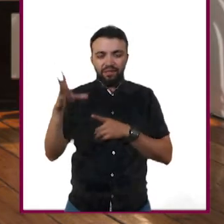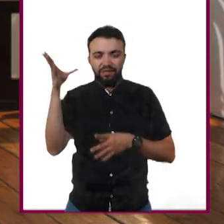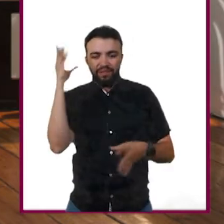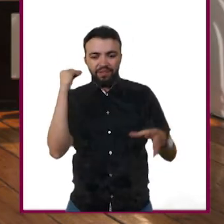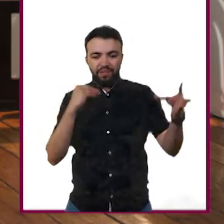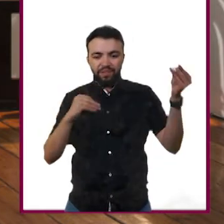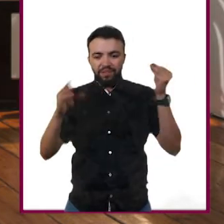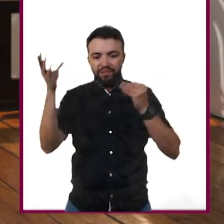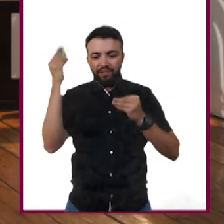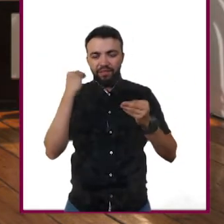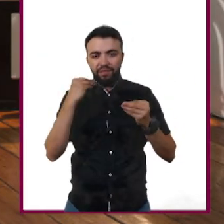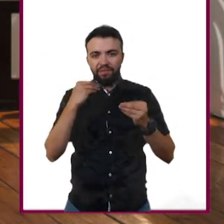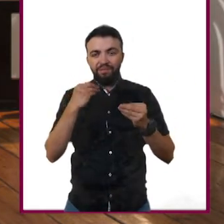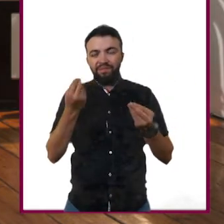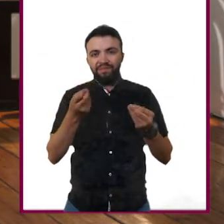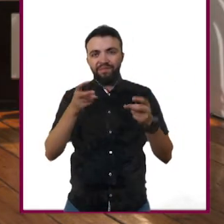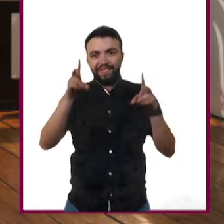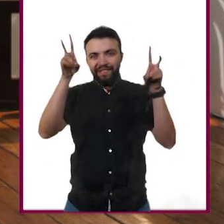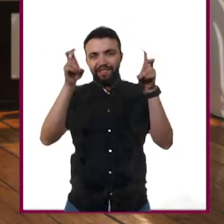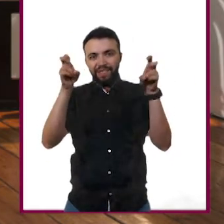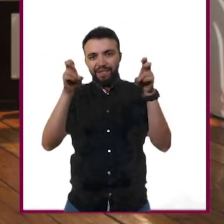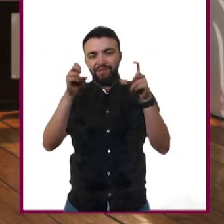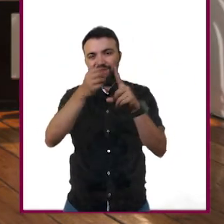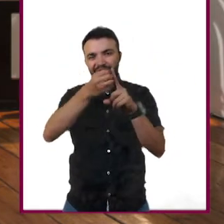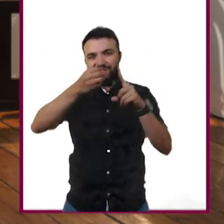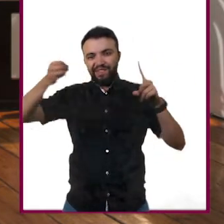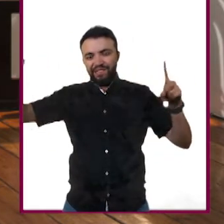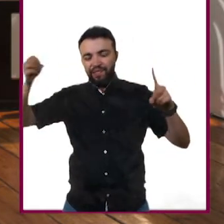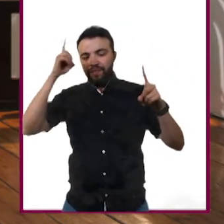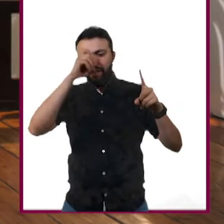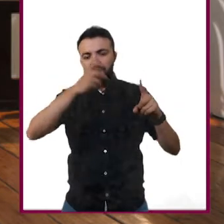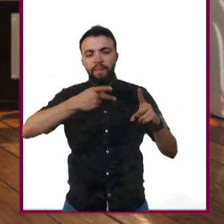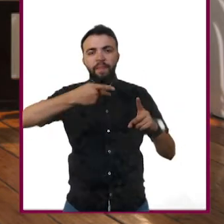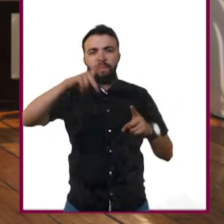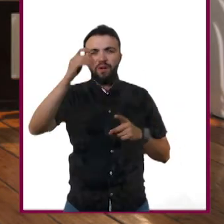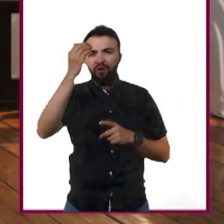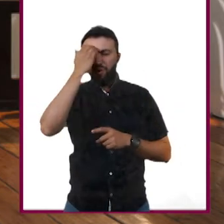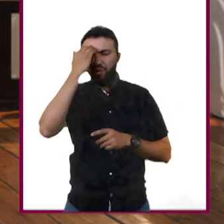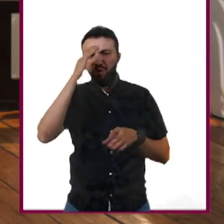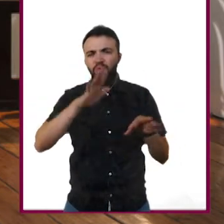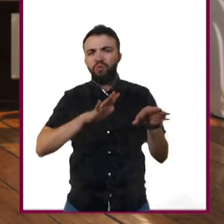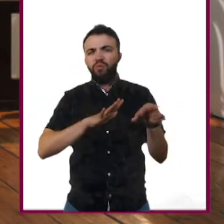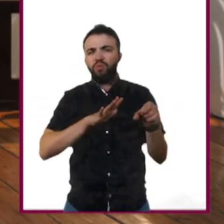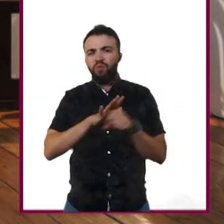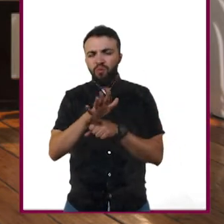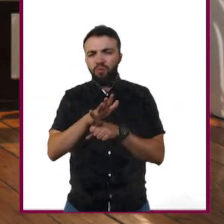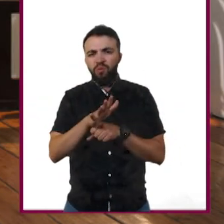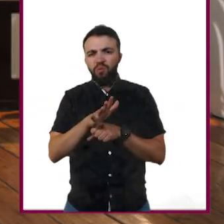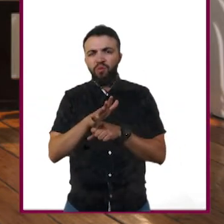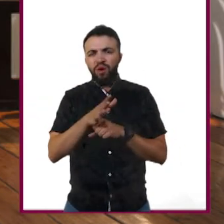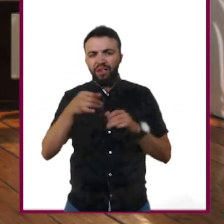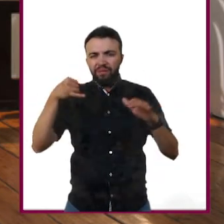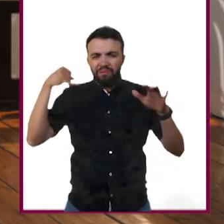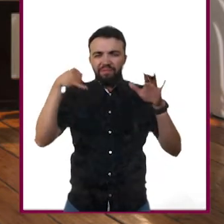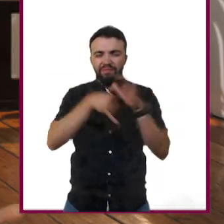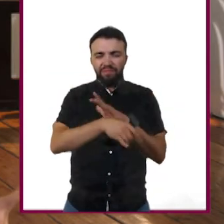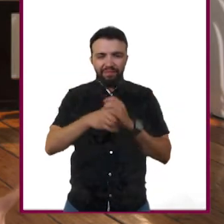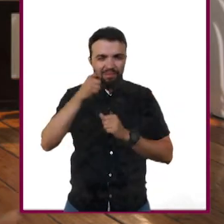y una pausa. El título sé que está un poco largo y suena un poco complejo, pero conozcamos los detalles de esta pieza en Bajo la